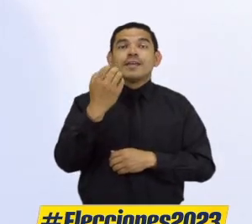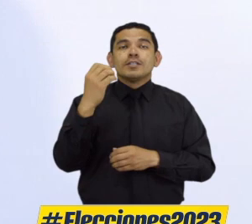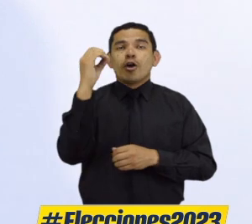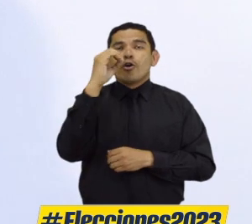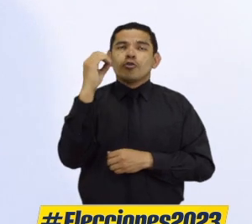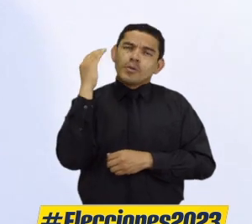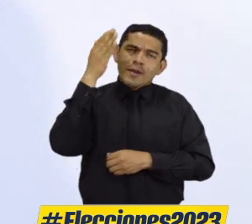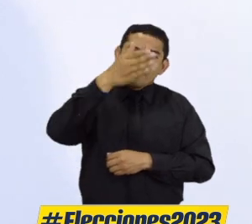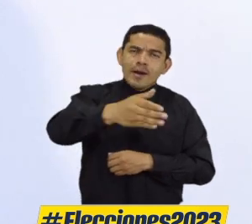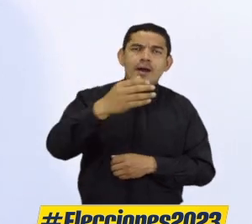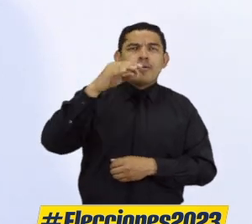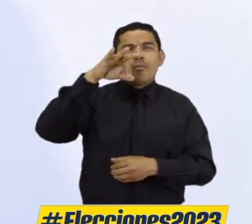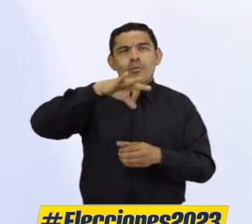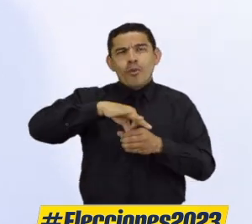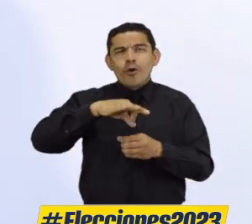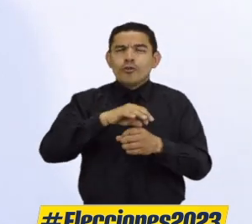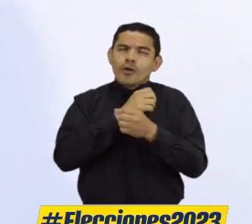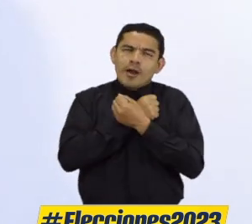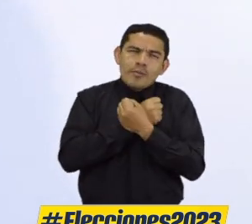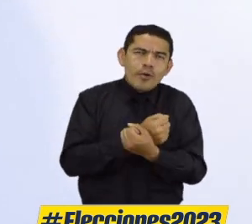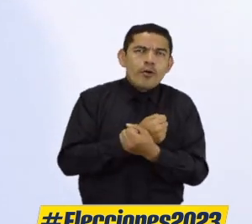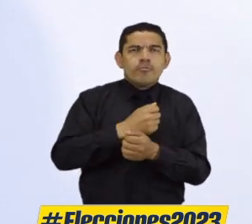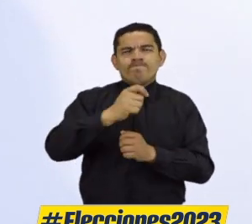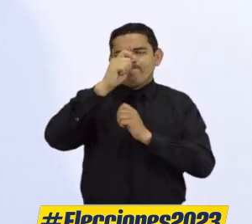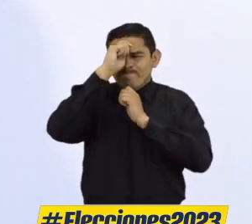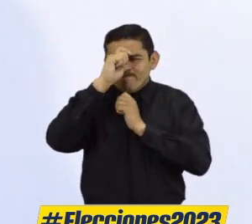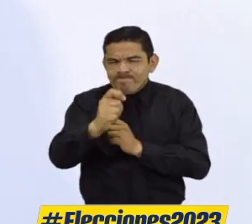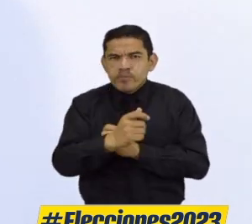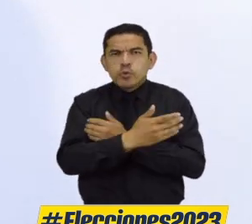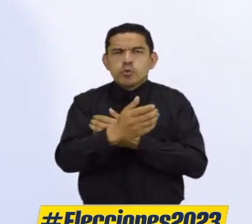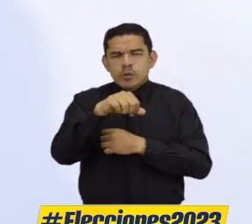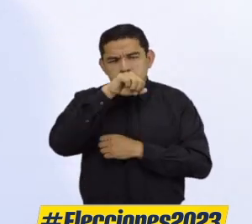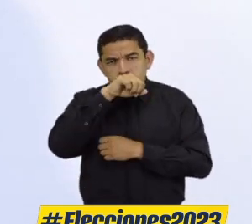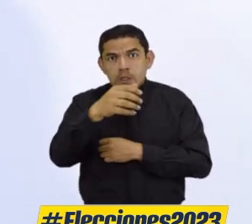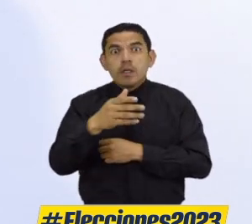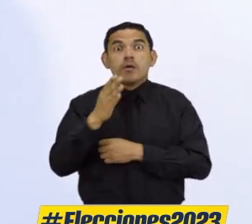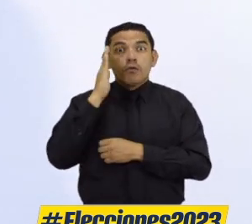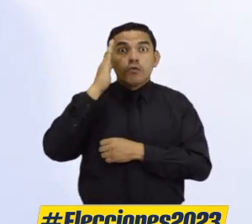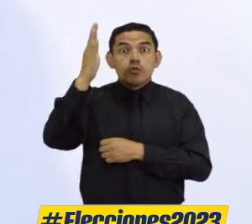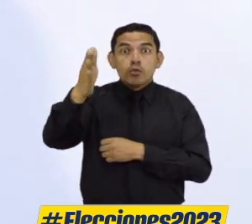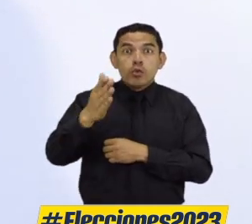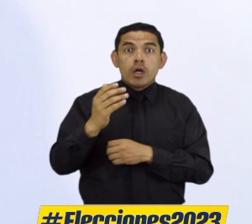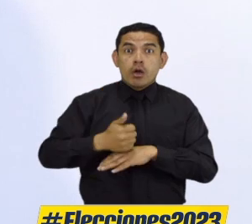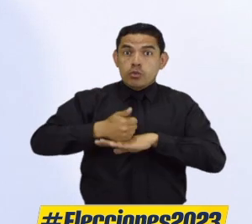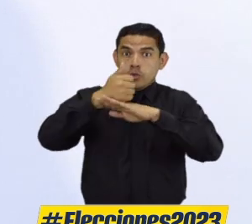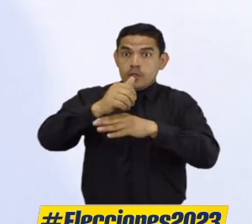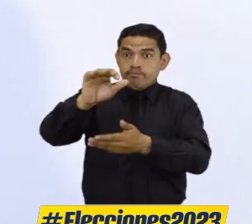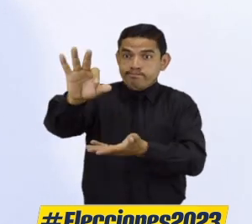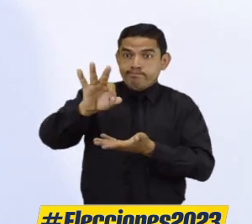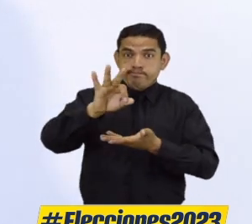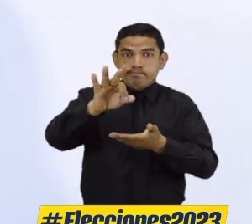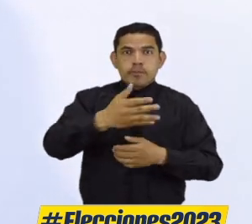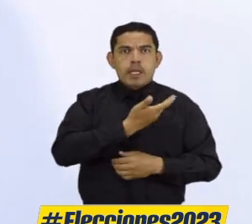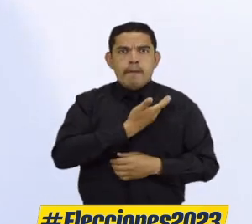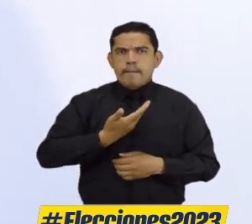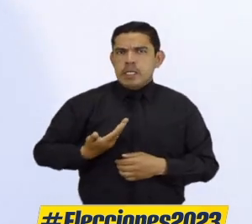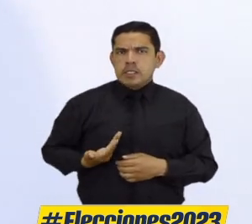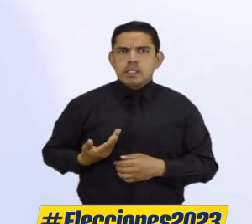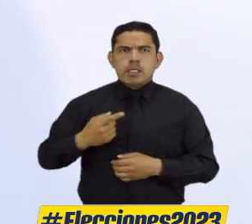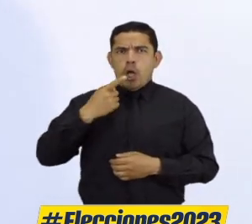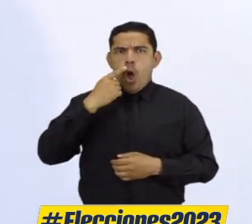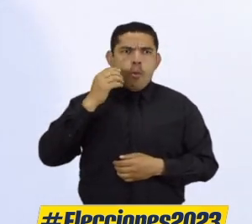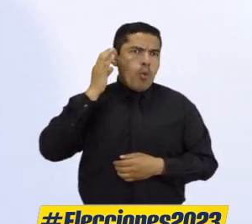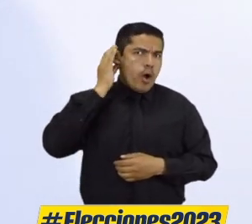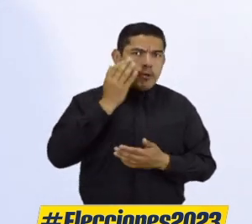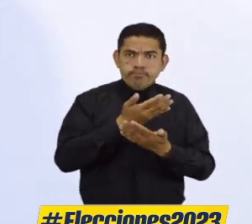a votar con amor, con profundo fervor cívico a las futuras autoridades del país, en este caso presidente o presidenta